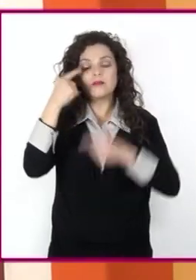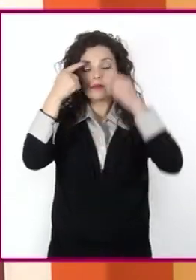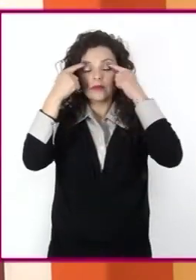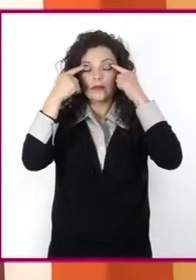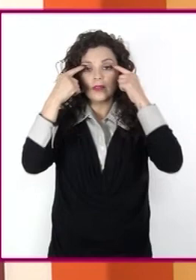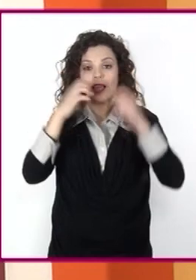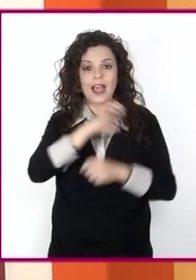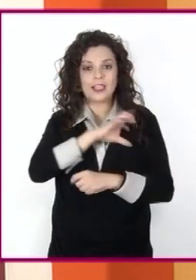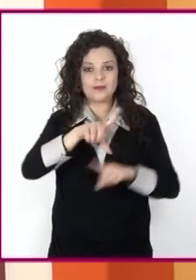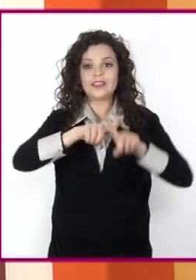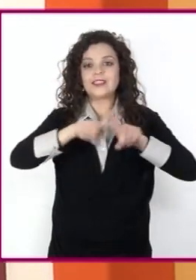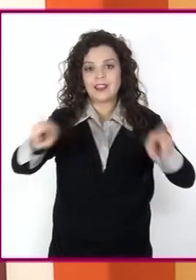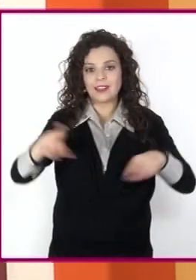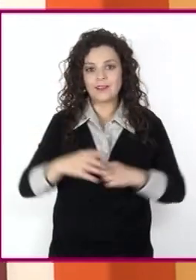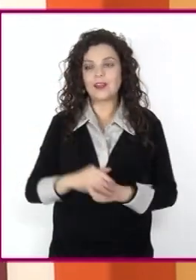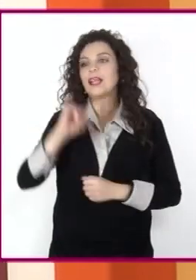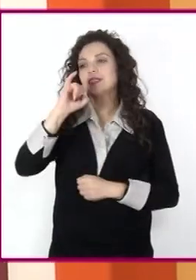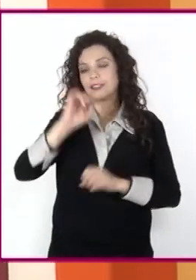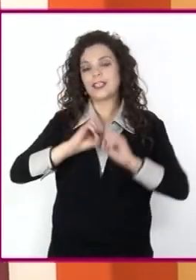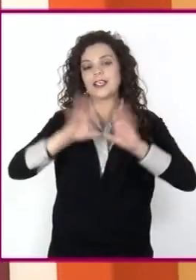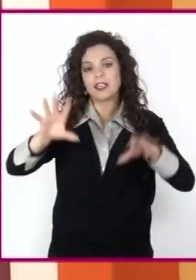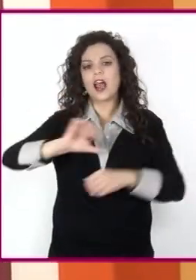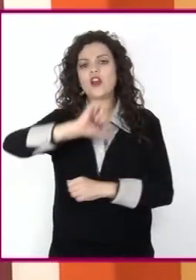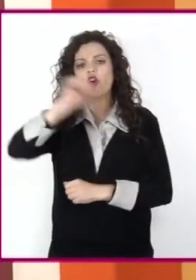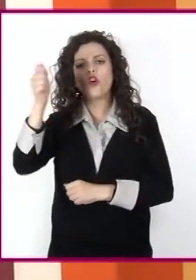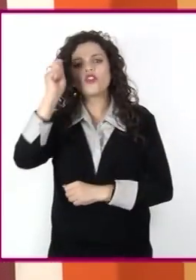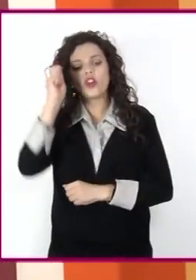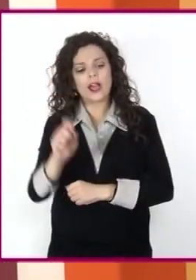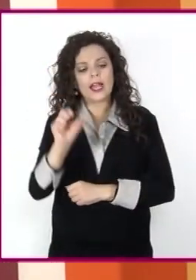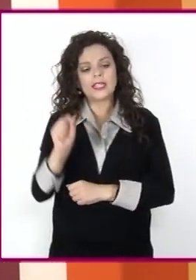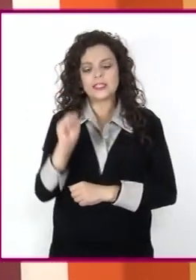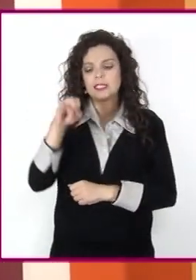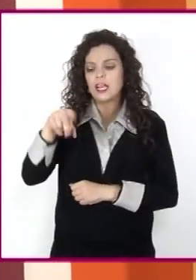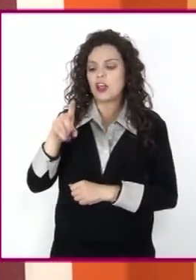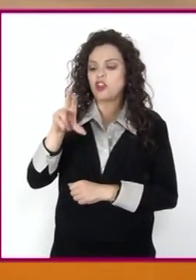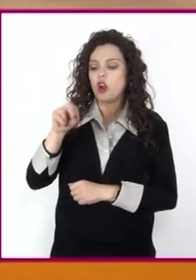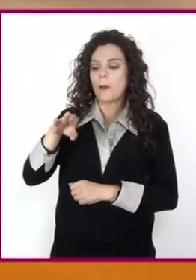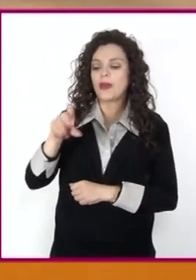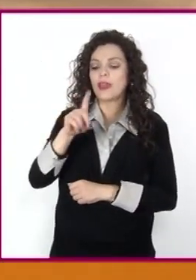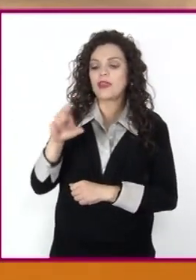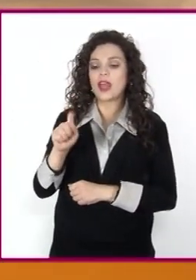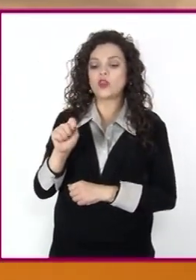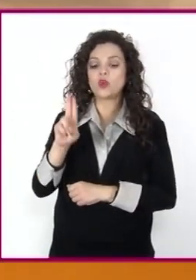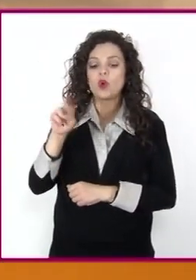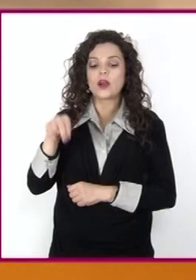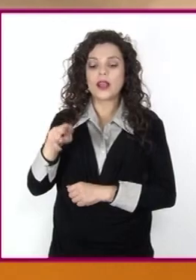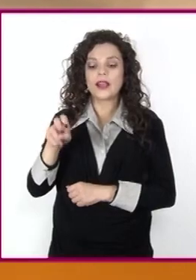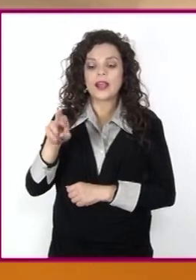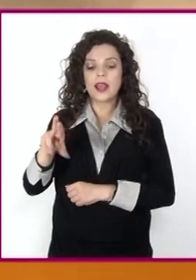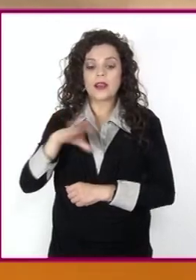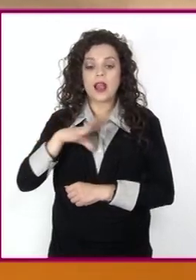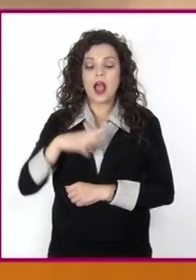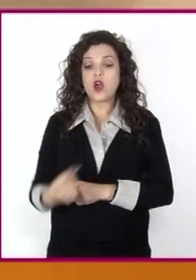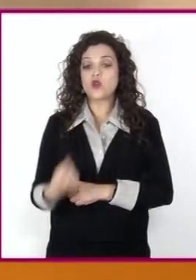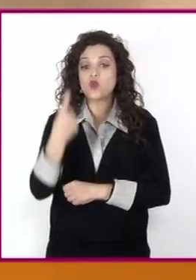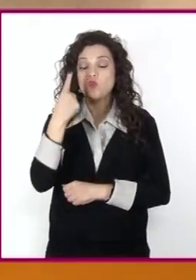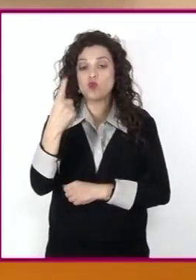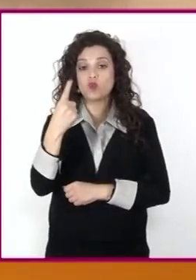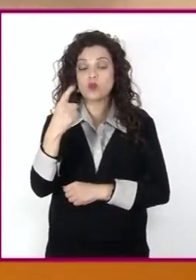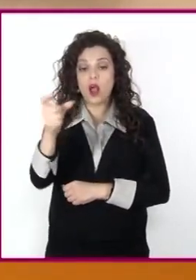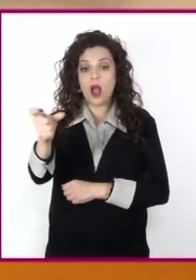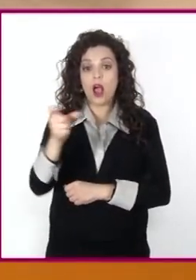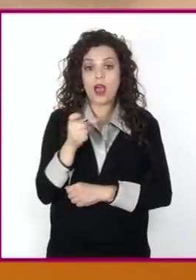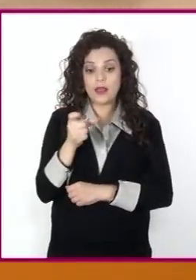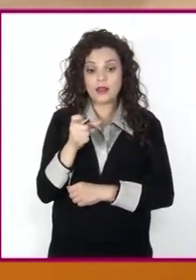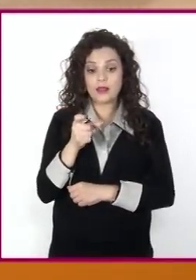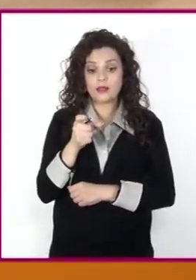Claro, otro ejemplo es el síndrome de Turner. En esta alteración, la persona tiene solo un cromosoma X en el par